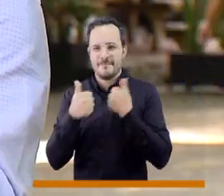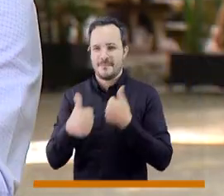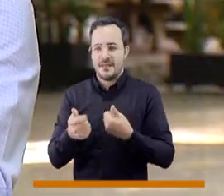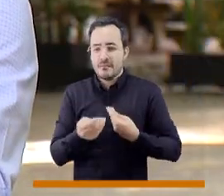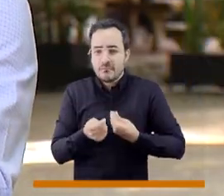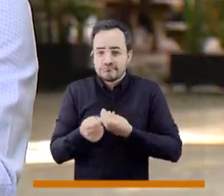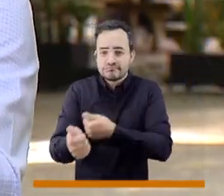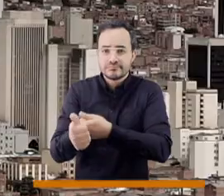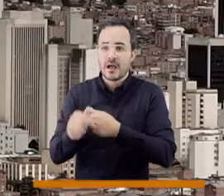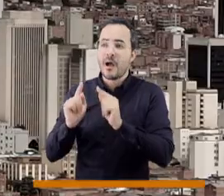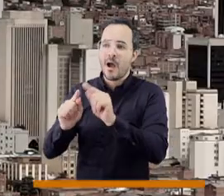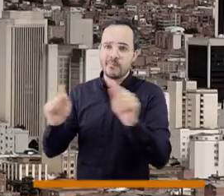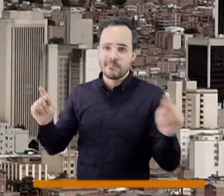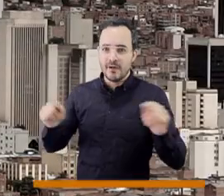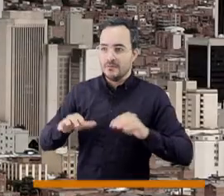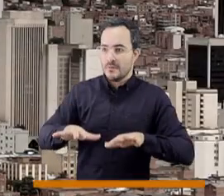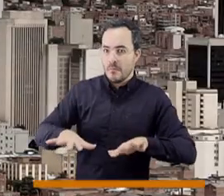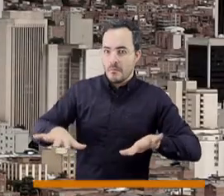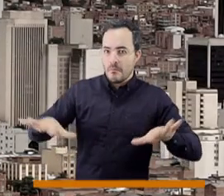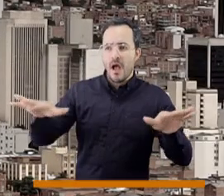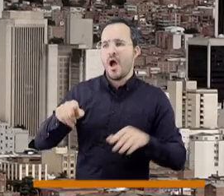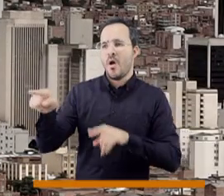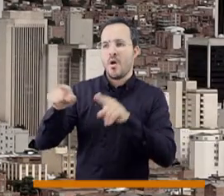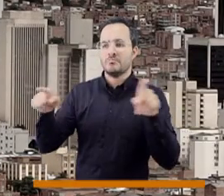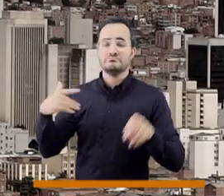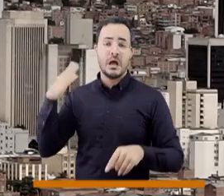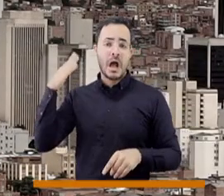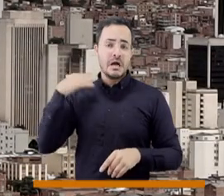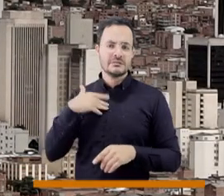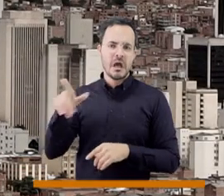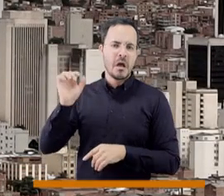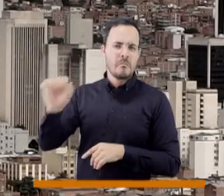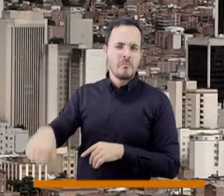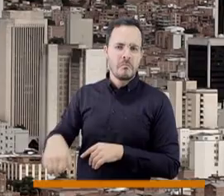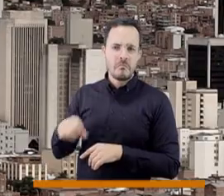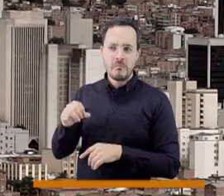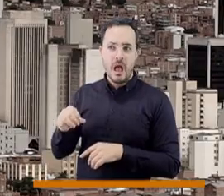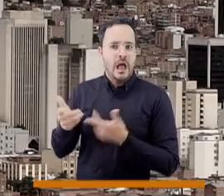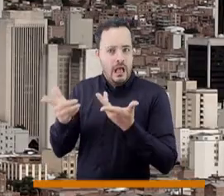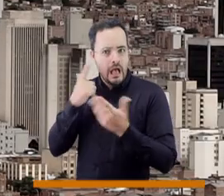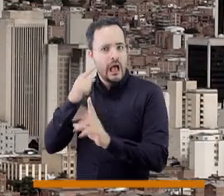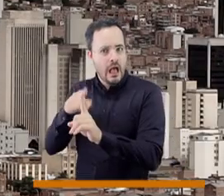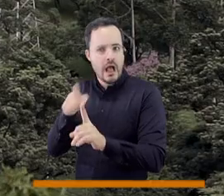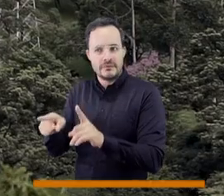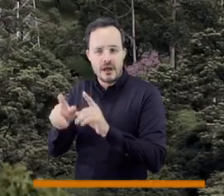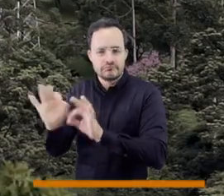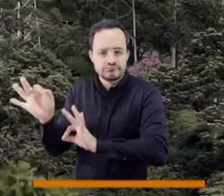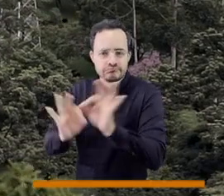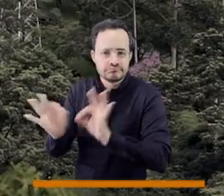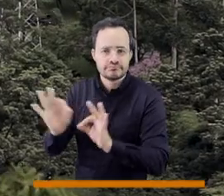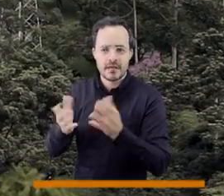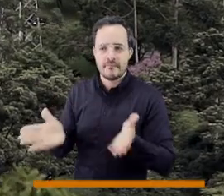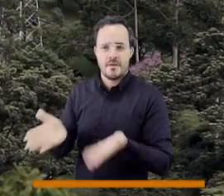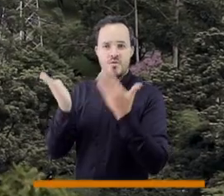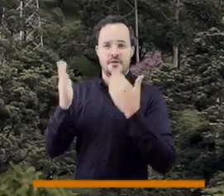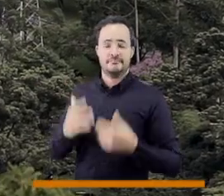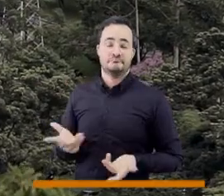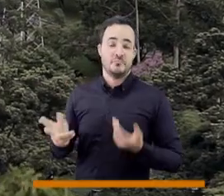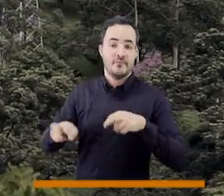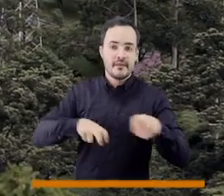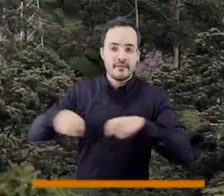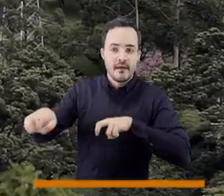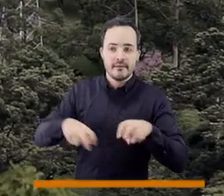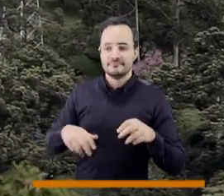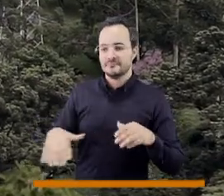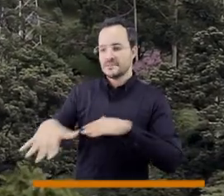vamos a invertirlo en esas zonas de la ciudad que no han sido tan atendidas, para mejorar su equipamiento en movilidad, en